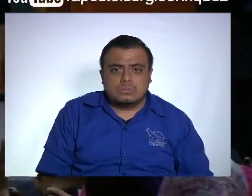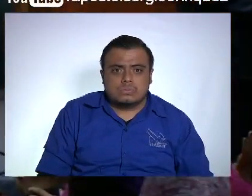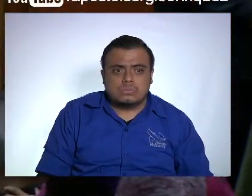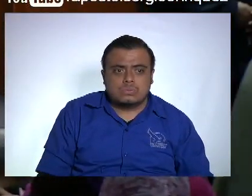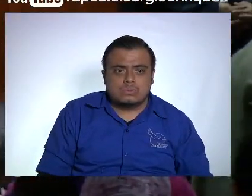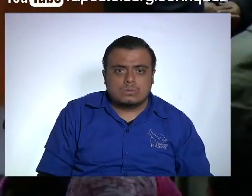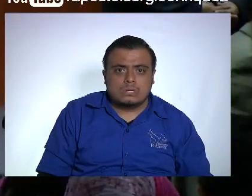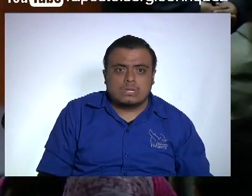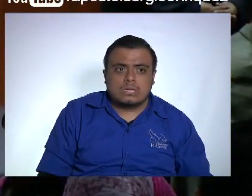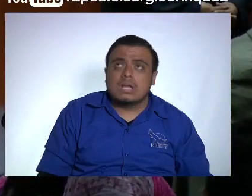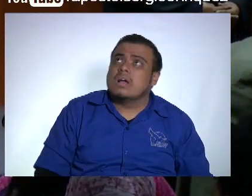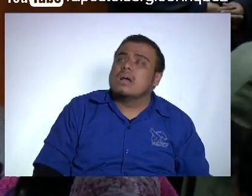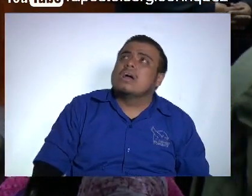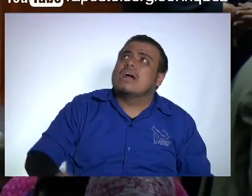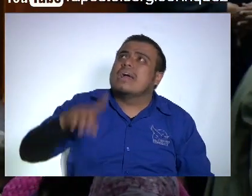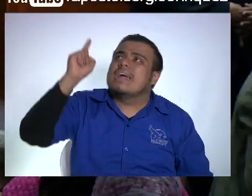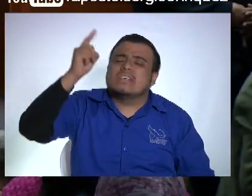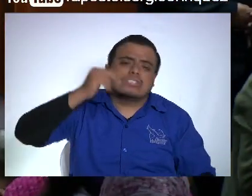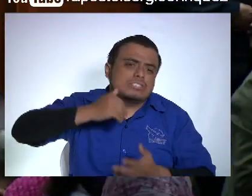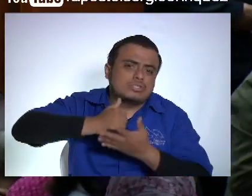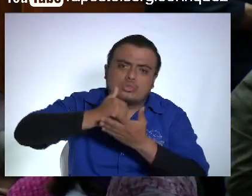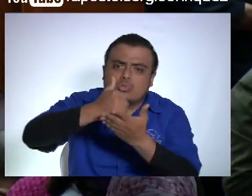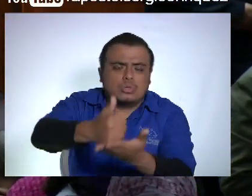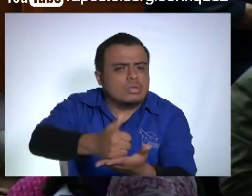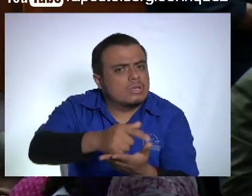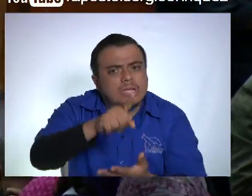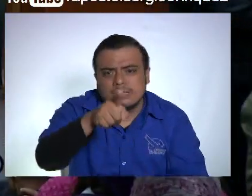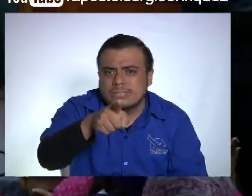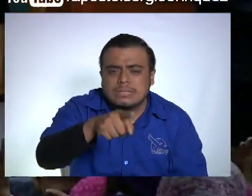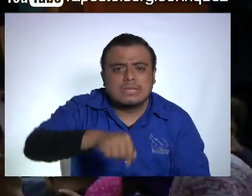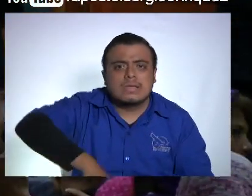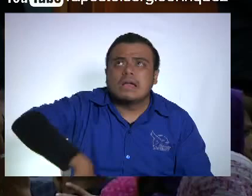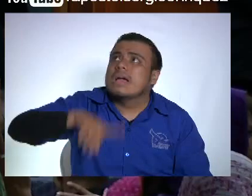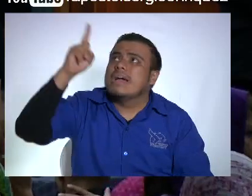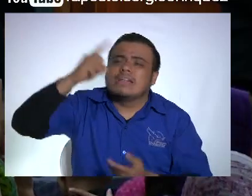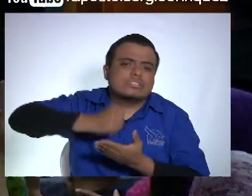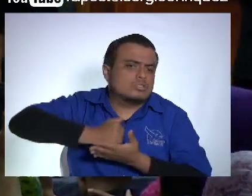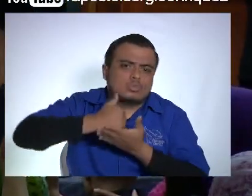Él es tu oportuno socorro.